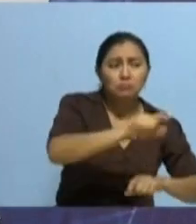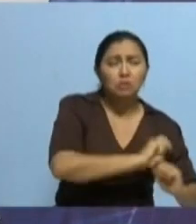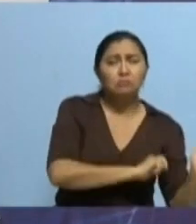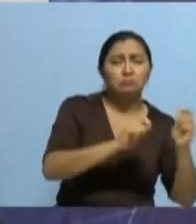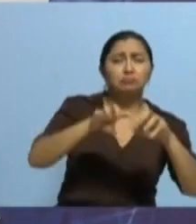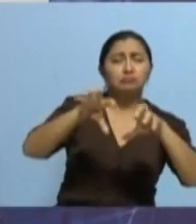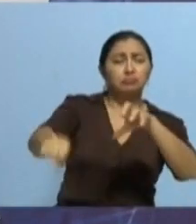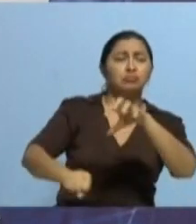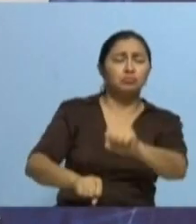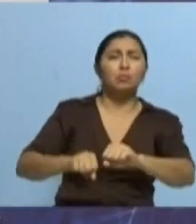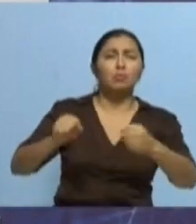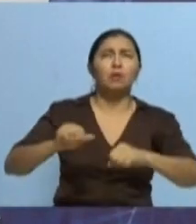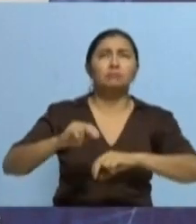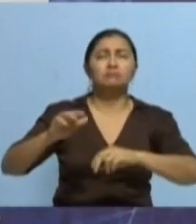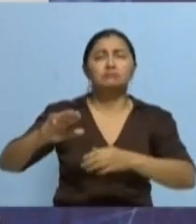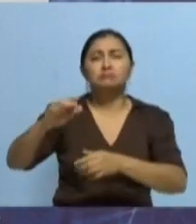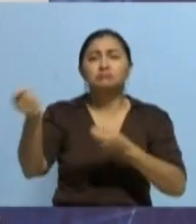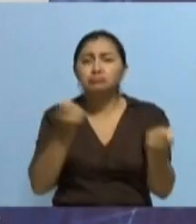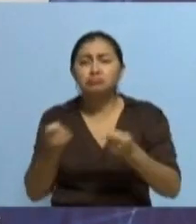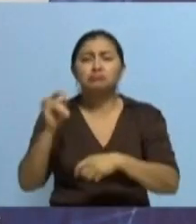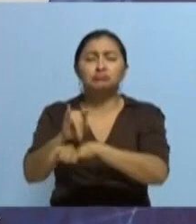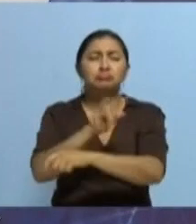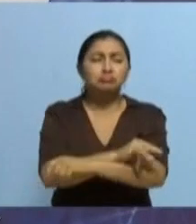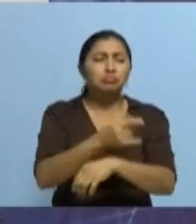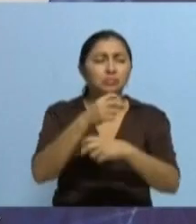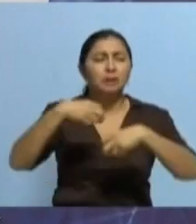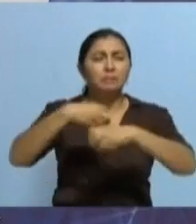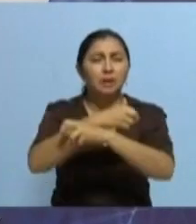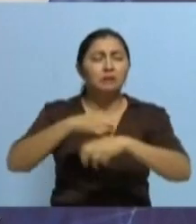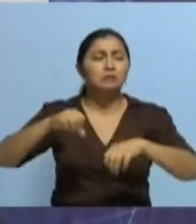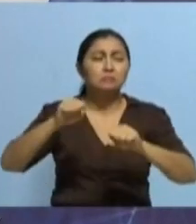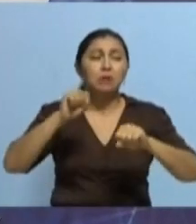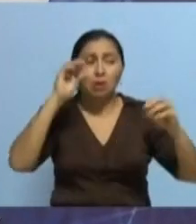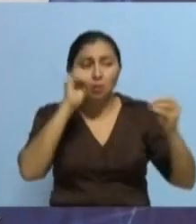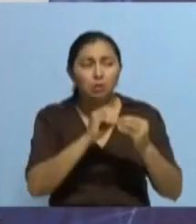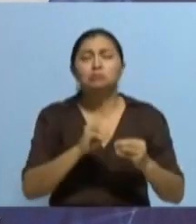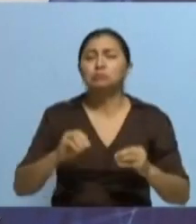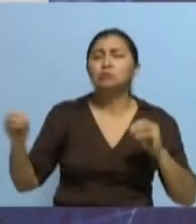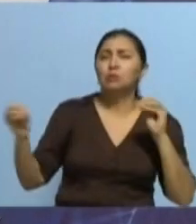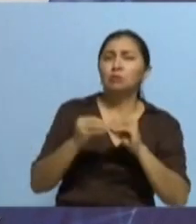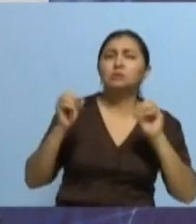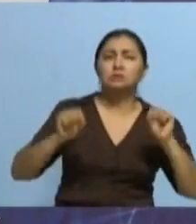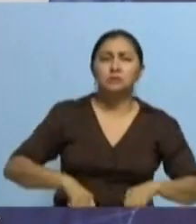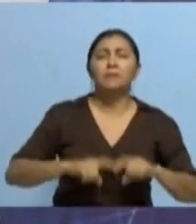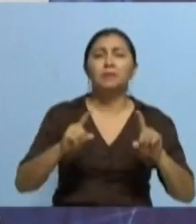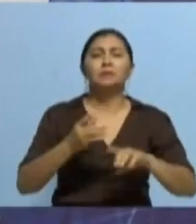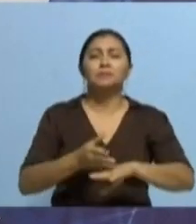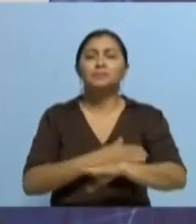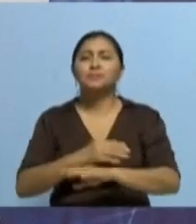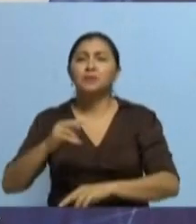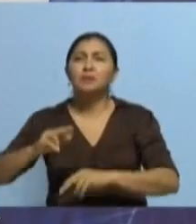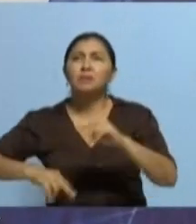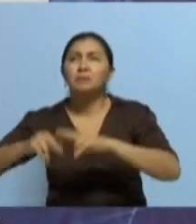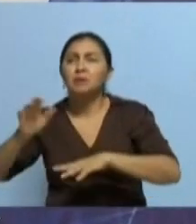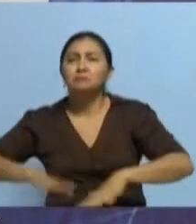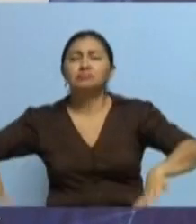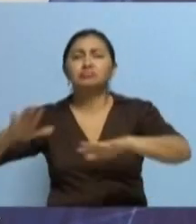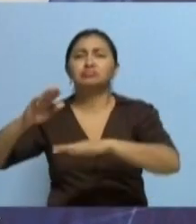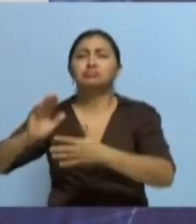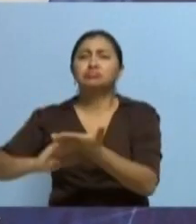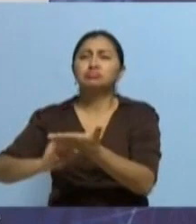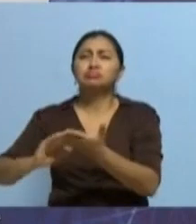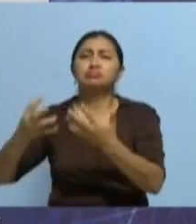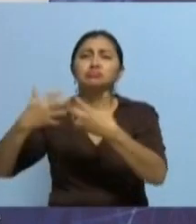de Cultura del Atlántico, Marcela Dávila, aseguró que la idea es que esta obra regrese a funcionar como antes. Por ello, no descarta que la